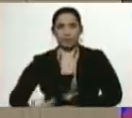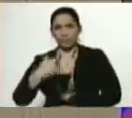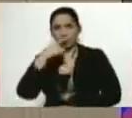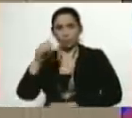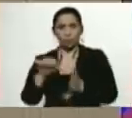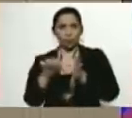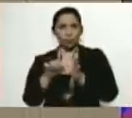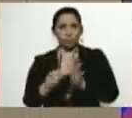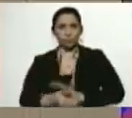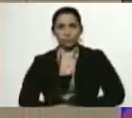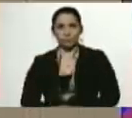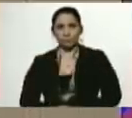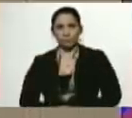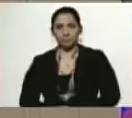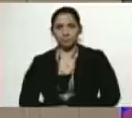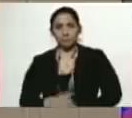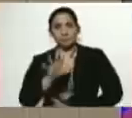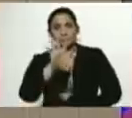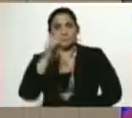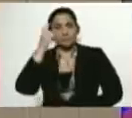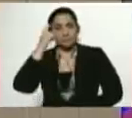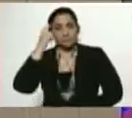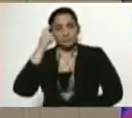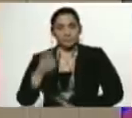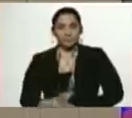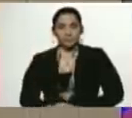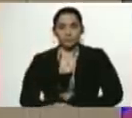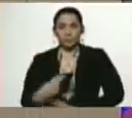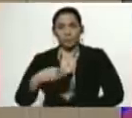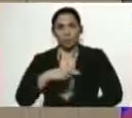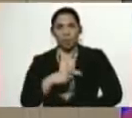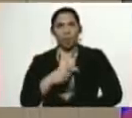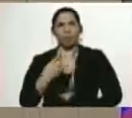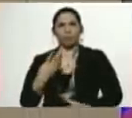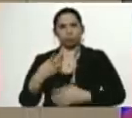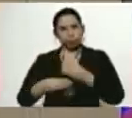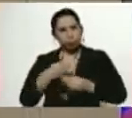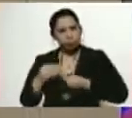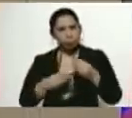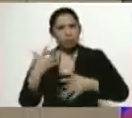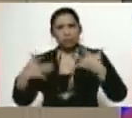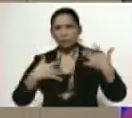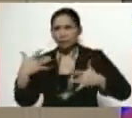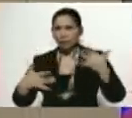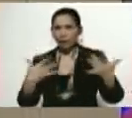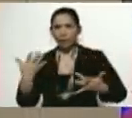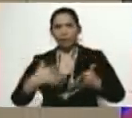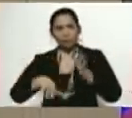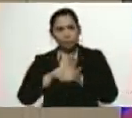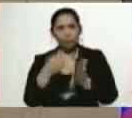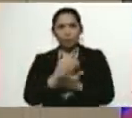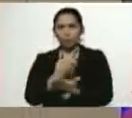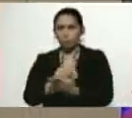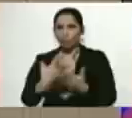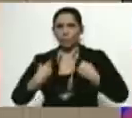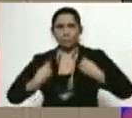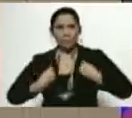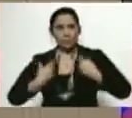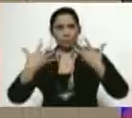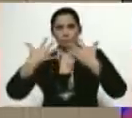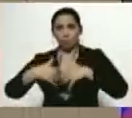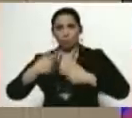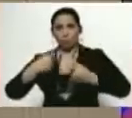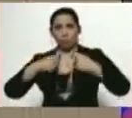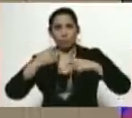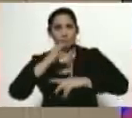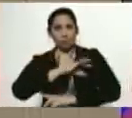donde por 5 días estamos cumpliendo actividades, reactivando la economía, reactivando la vida industrial,